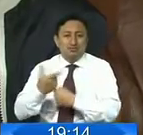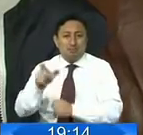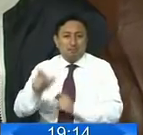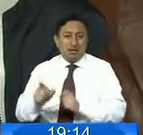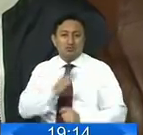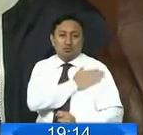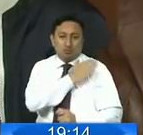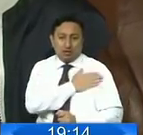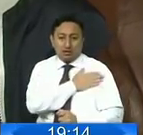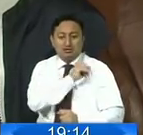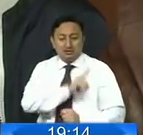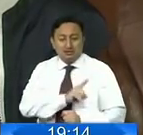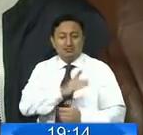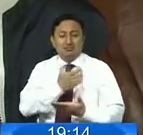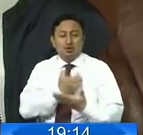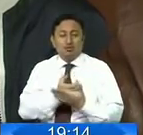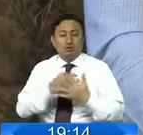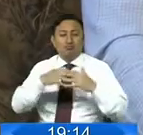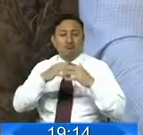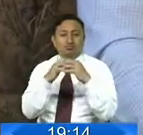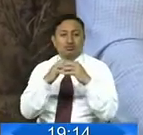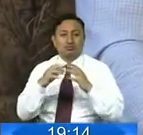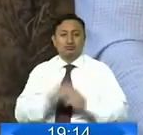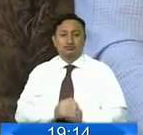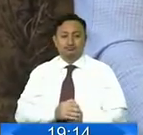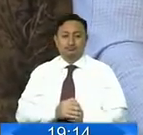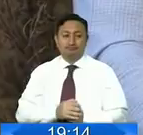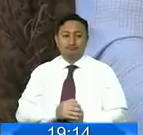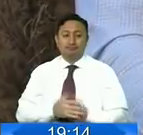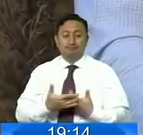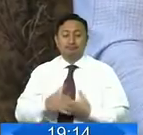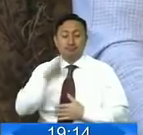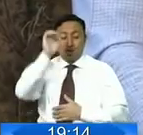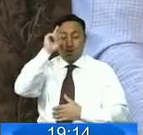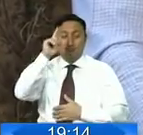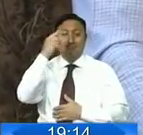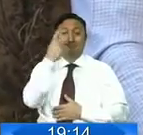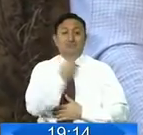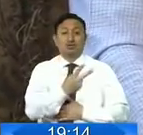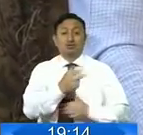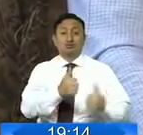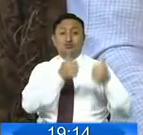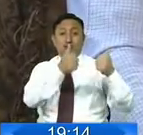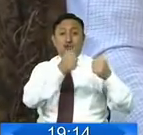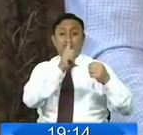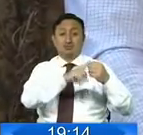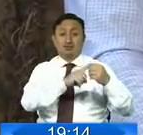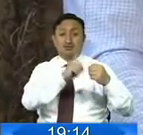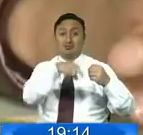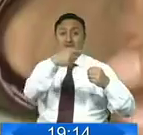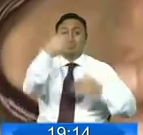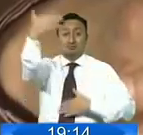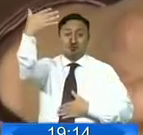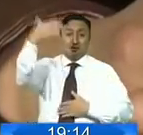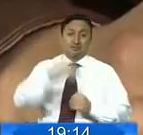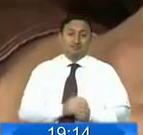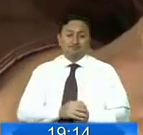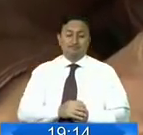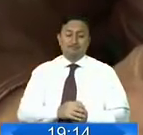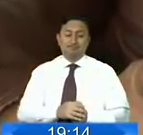estabilidad económica a la ciudad de equipo son las reacciones de dos de los candidatos a la alcaldía de quito tras los anuncios presidenciales